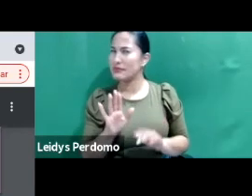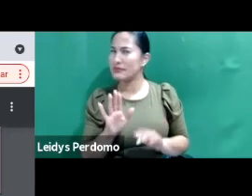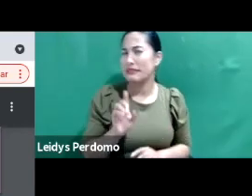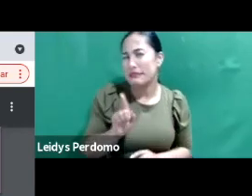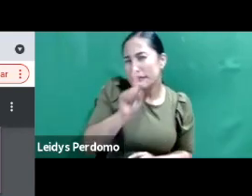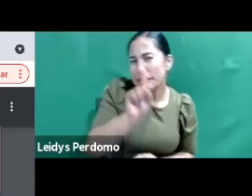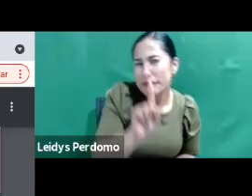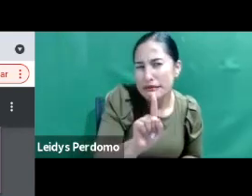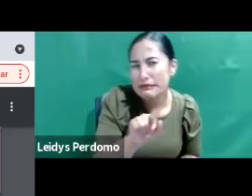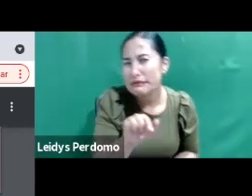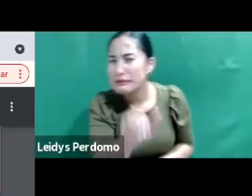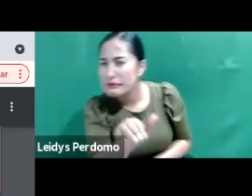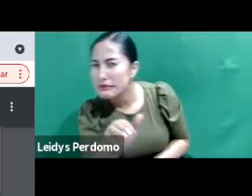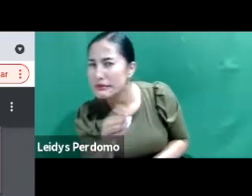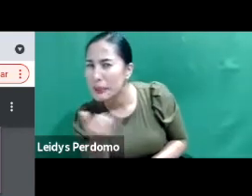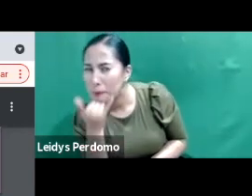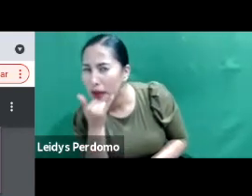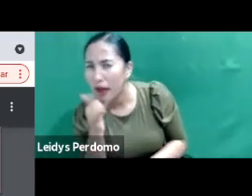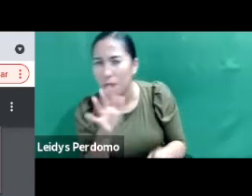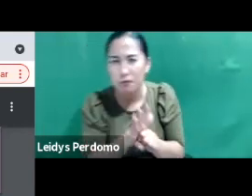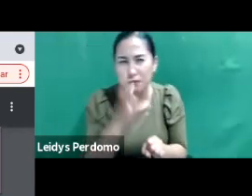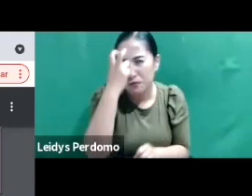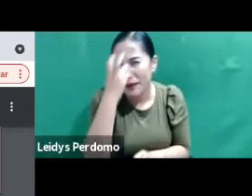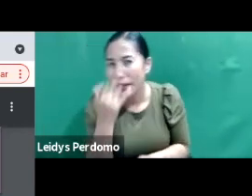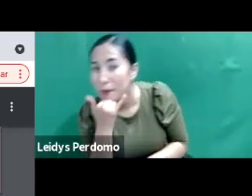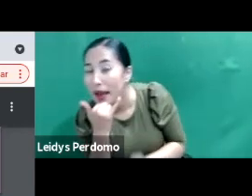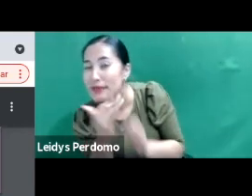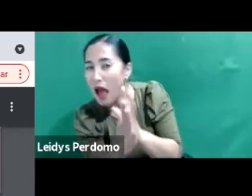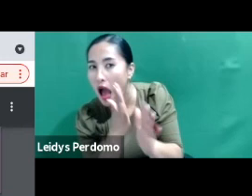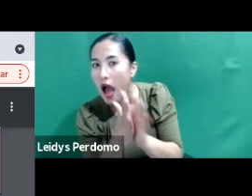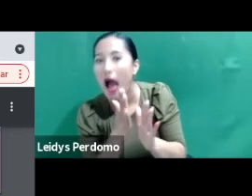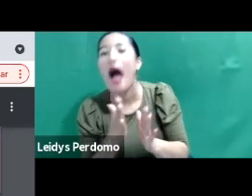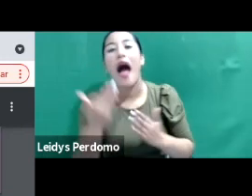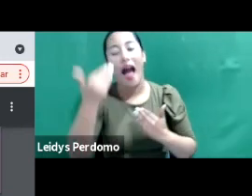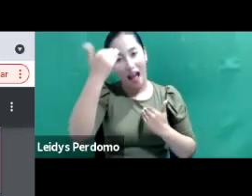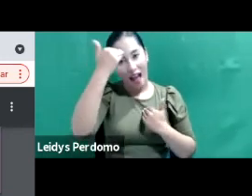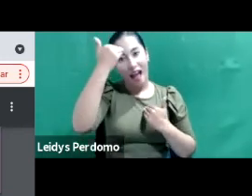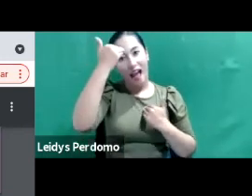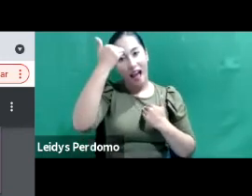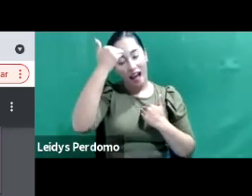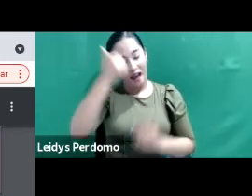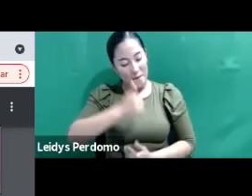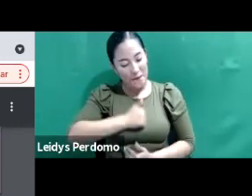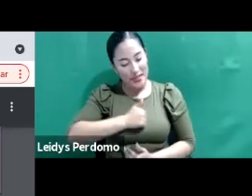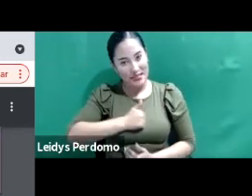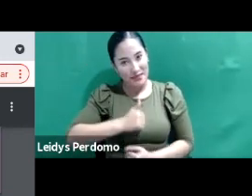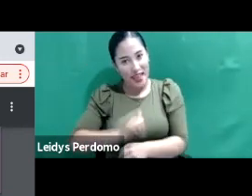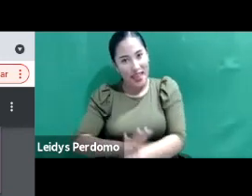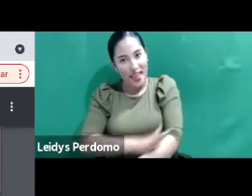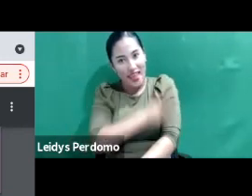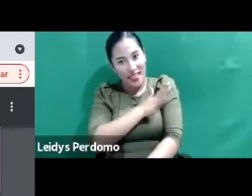quisieras hablar en este momento, y va a empezar a tener una autoconciencia emocional que resulta siendo muy importante,